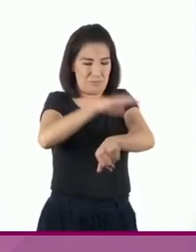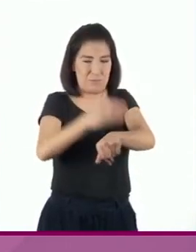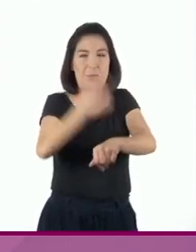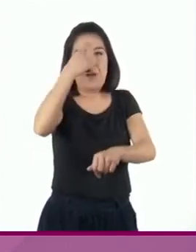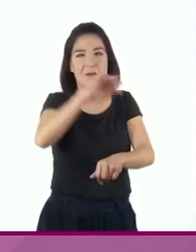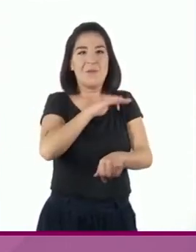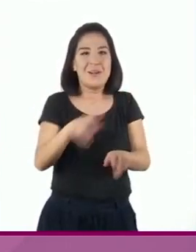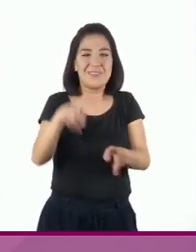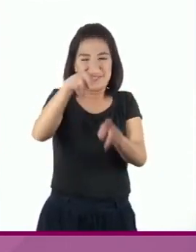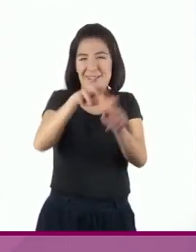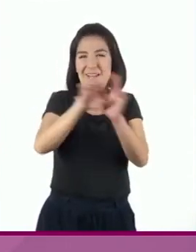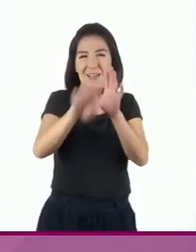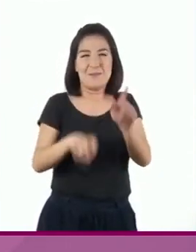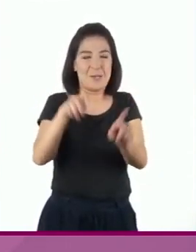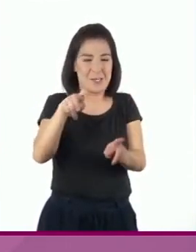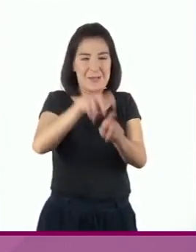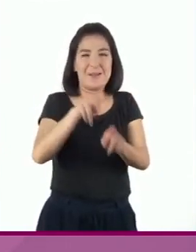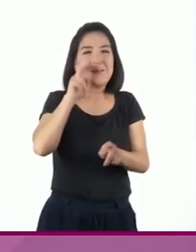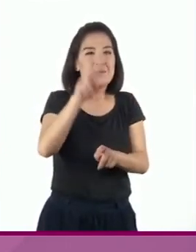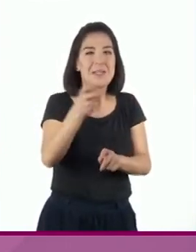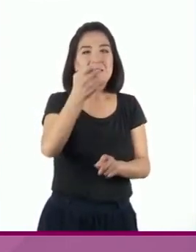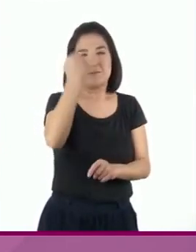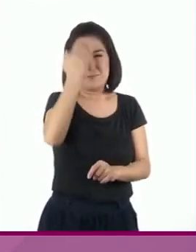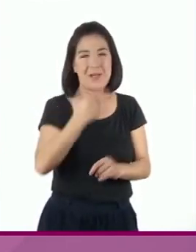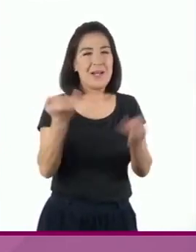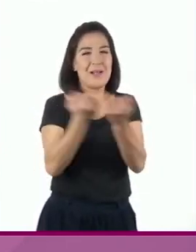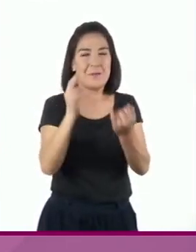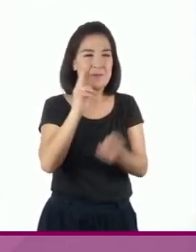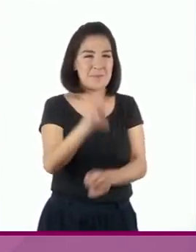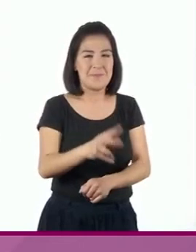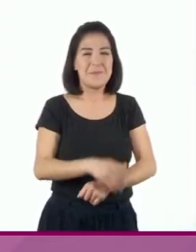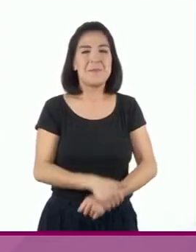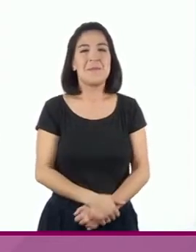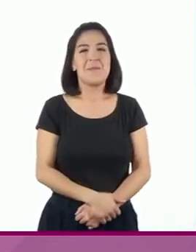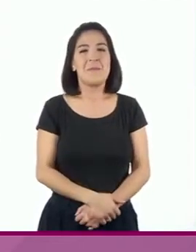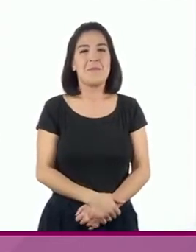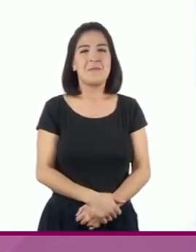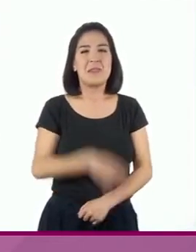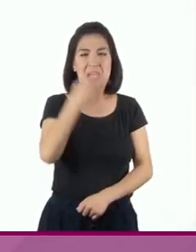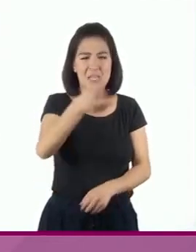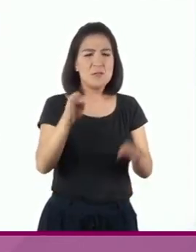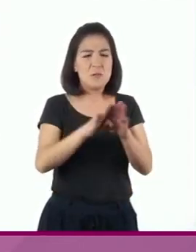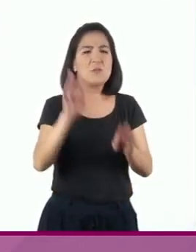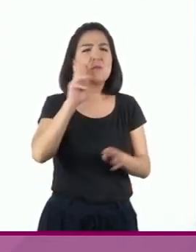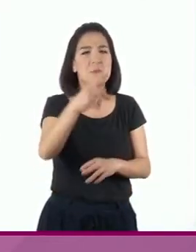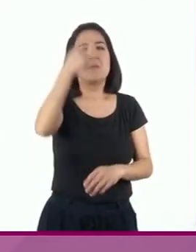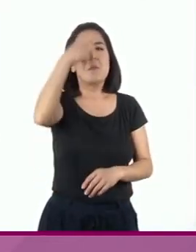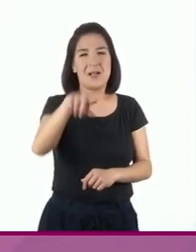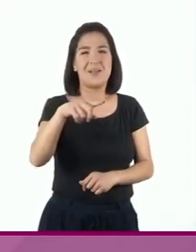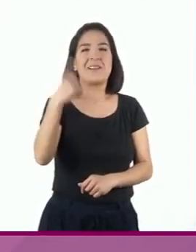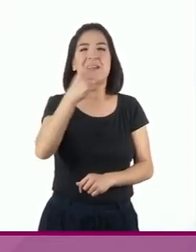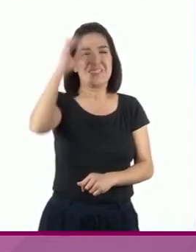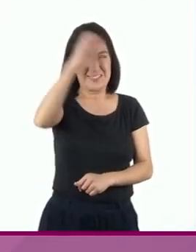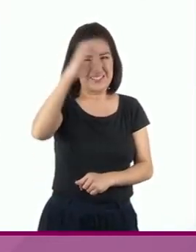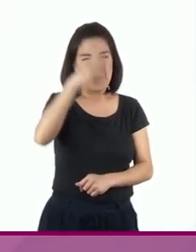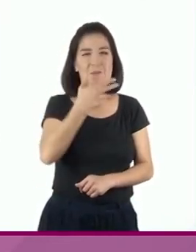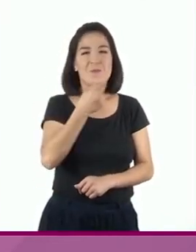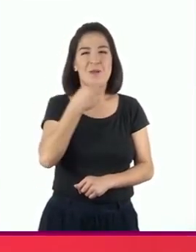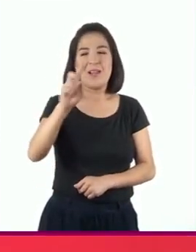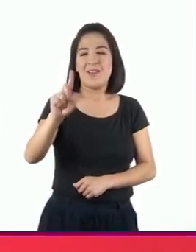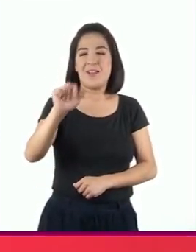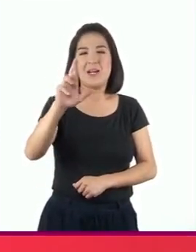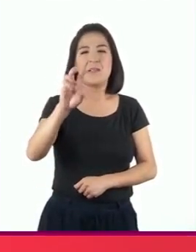en el suelo. Mientras que las tortugas de islas planas y secas tienen el cuello más largo y el caparazón en forma de